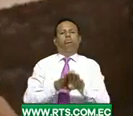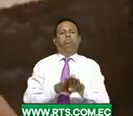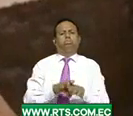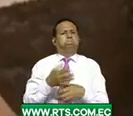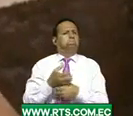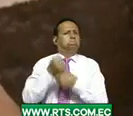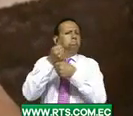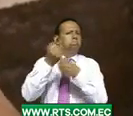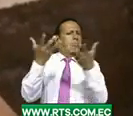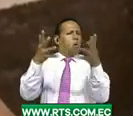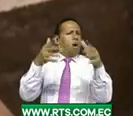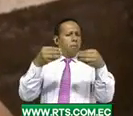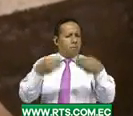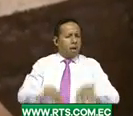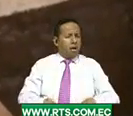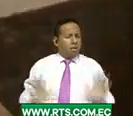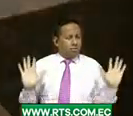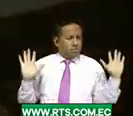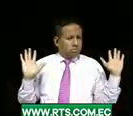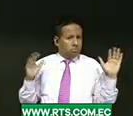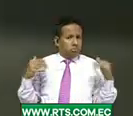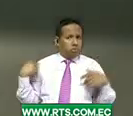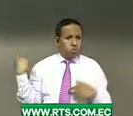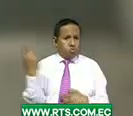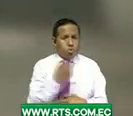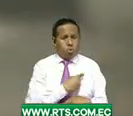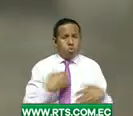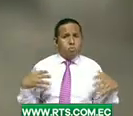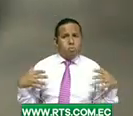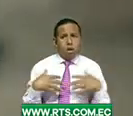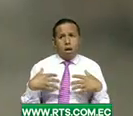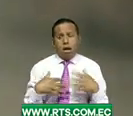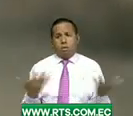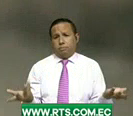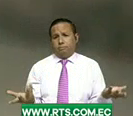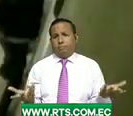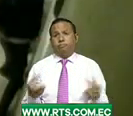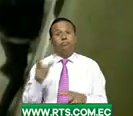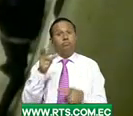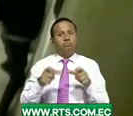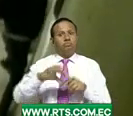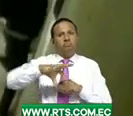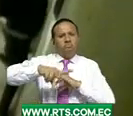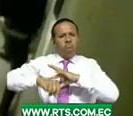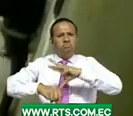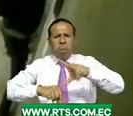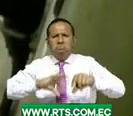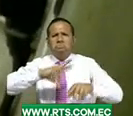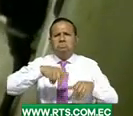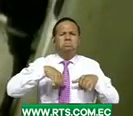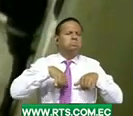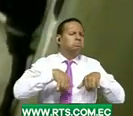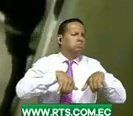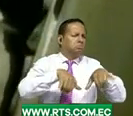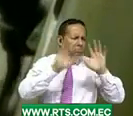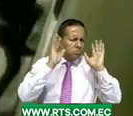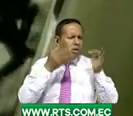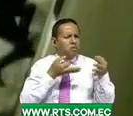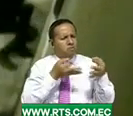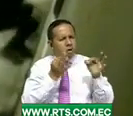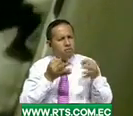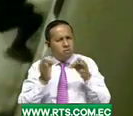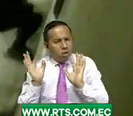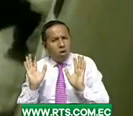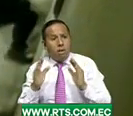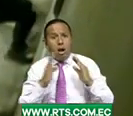seguridad, ya estamos con temor. Los antisociales en este sector hacen de las suyas bajo otras modalidades. Las